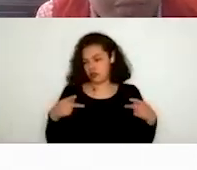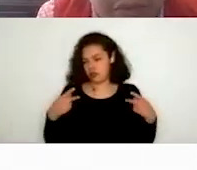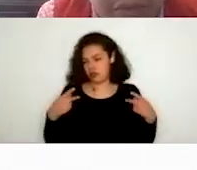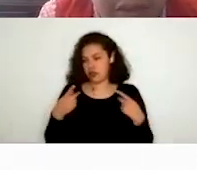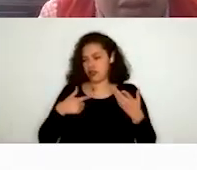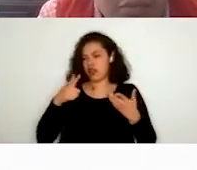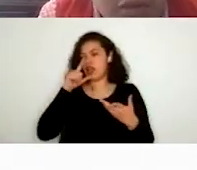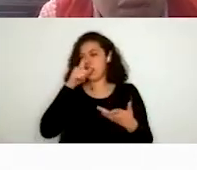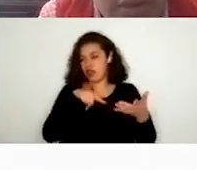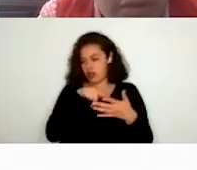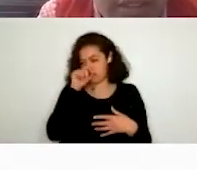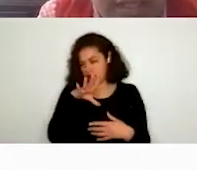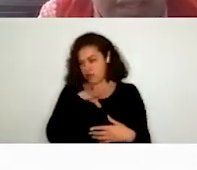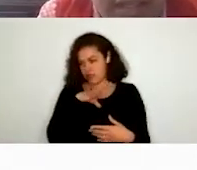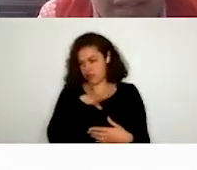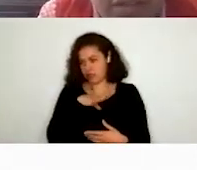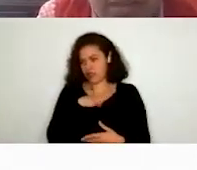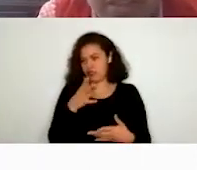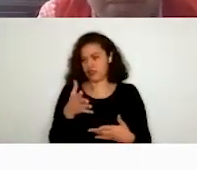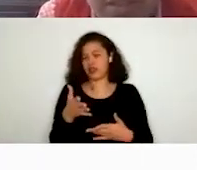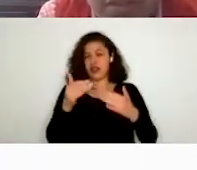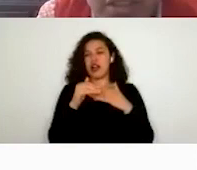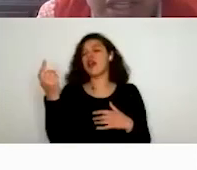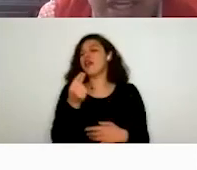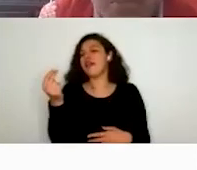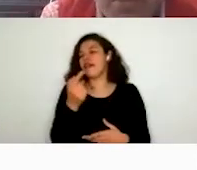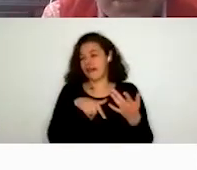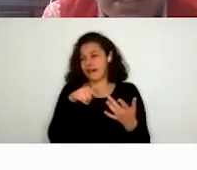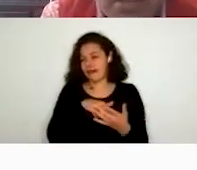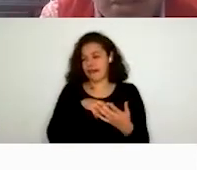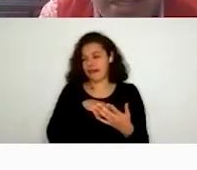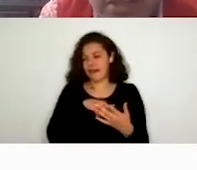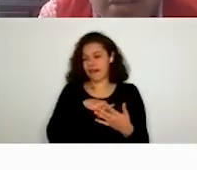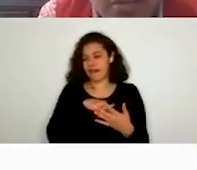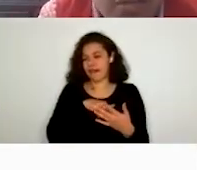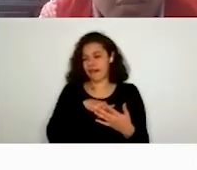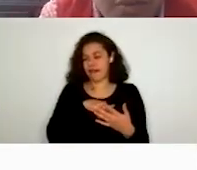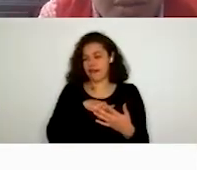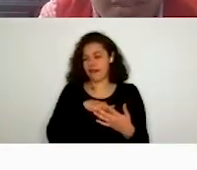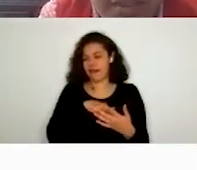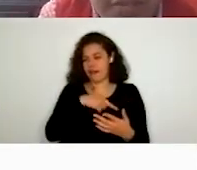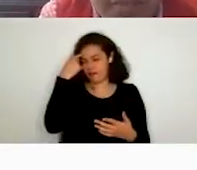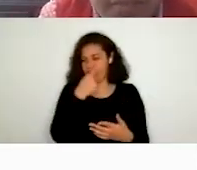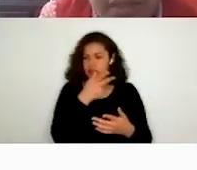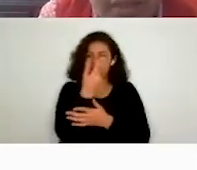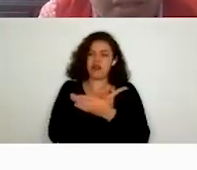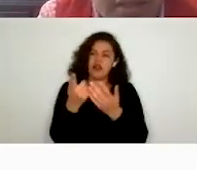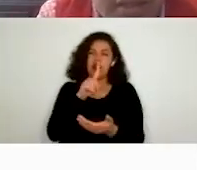mismo. Por lo anterior, se requiere que los establecimientos e inmuebles obligados a contar con un programa interno